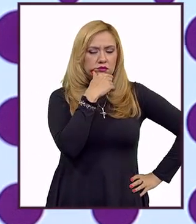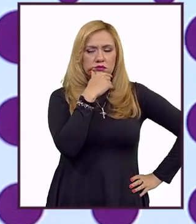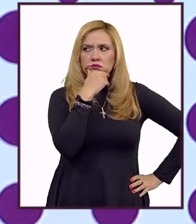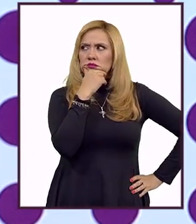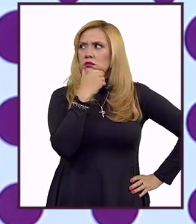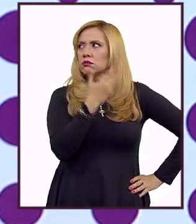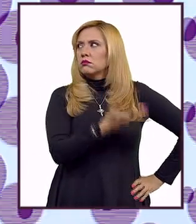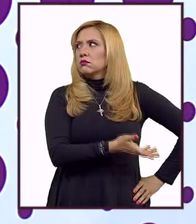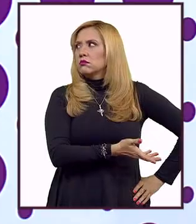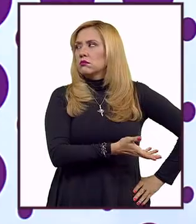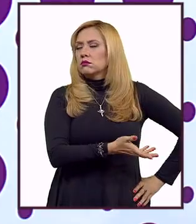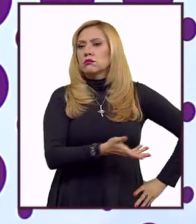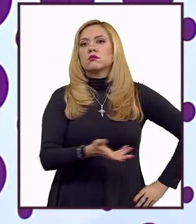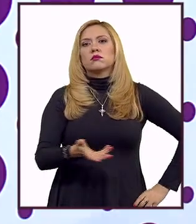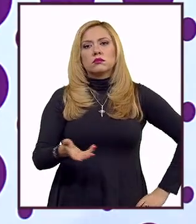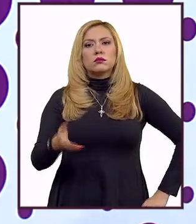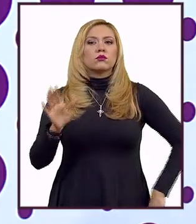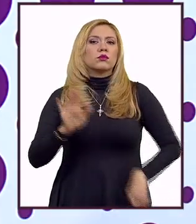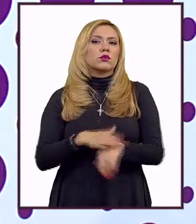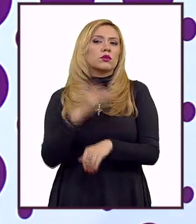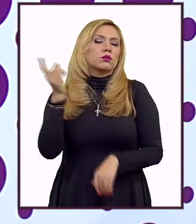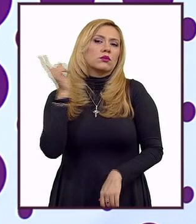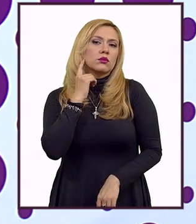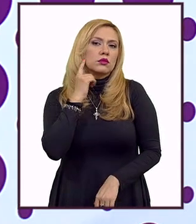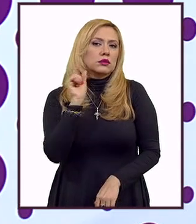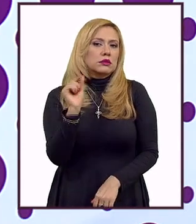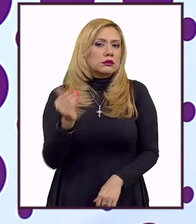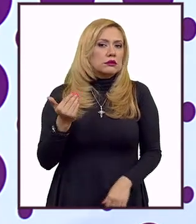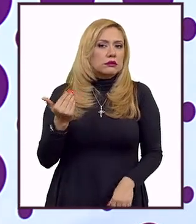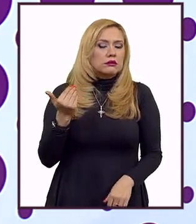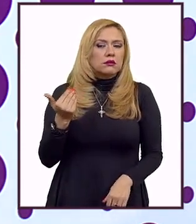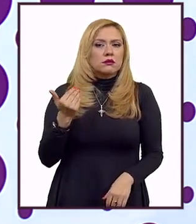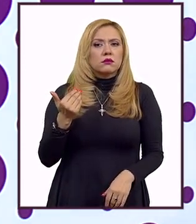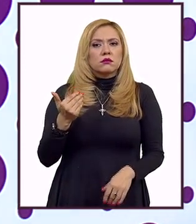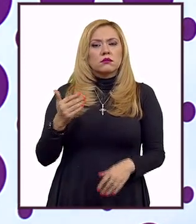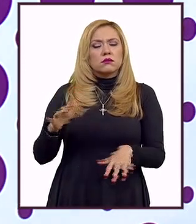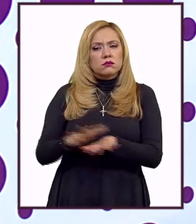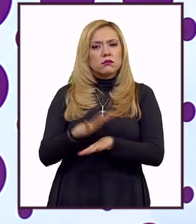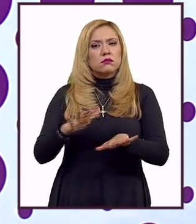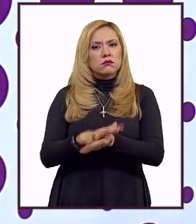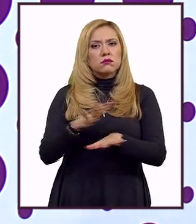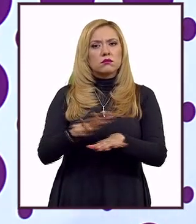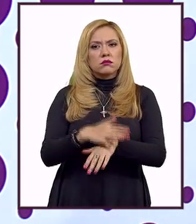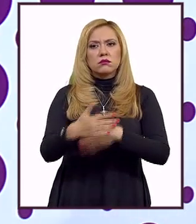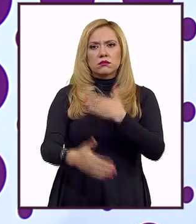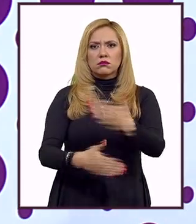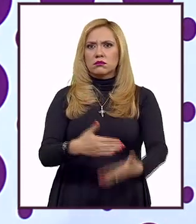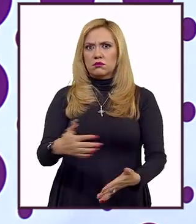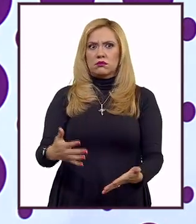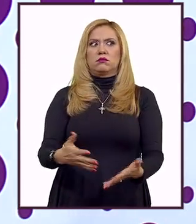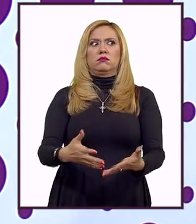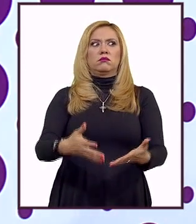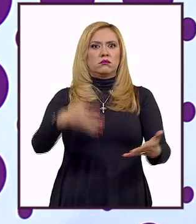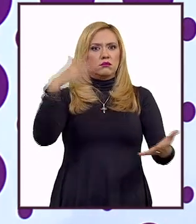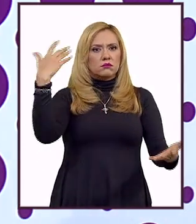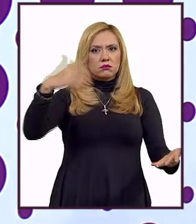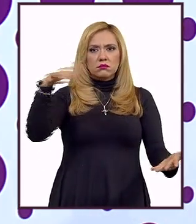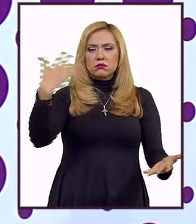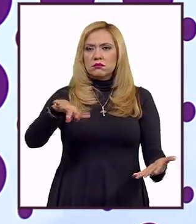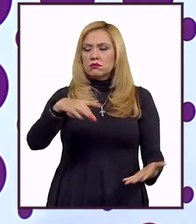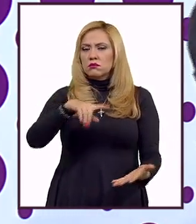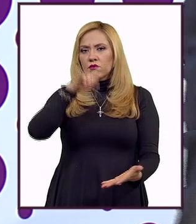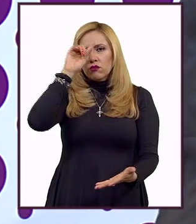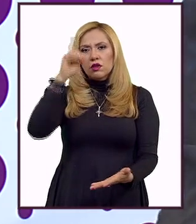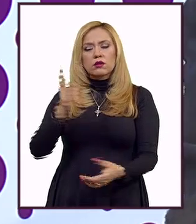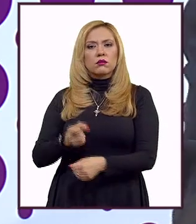qué señalo esto? Porque hemos escuchado recientemente que se vienen reformas gravísimas que van a favorecer la tortura.